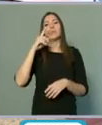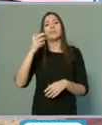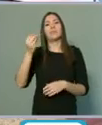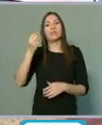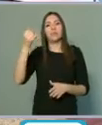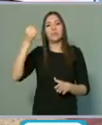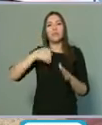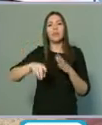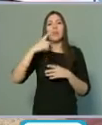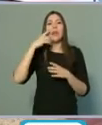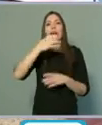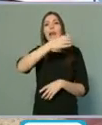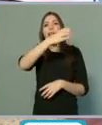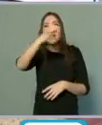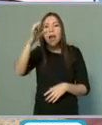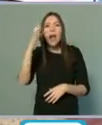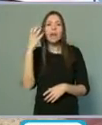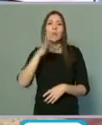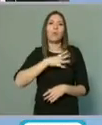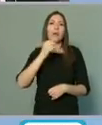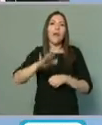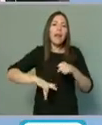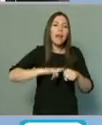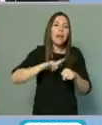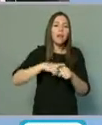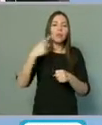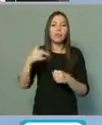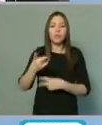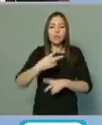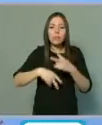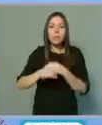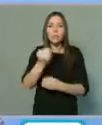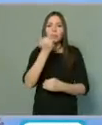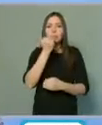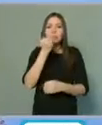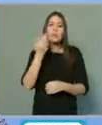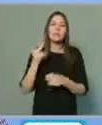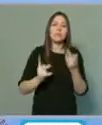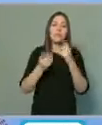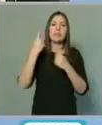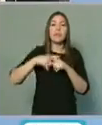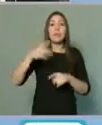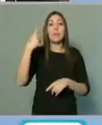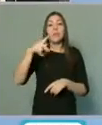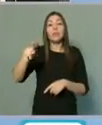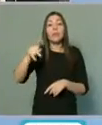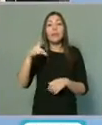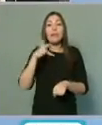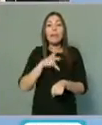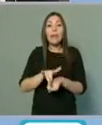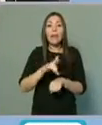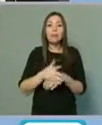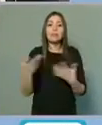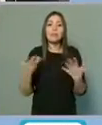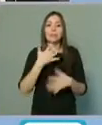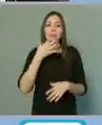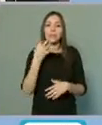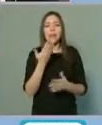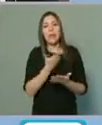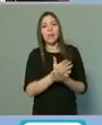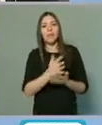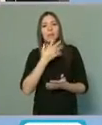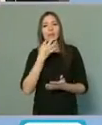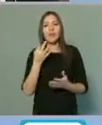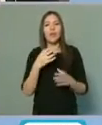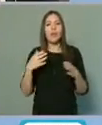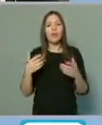entonces hay muchísimo, ahora sí que productos típicos del lugar, entre otros los quesos, pero también otras cosas. Fíjense que además de las gorditas, que es